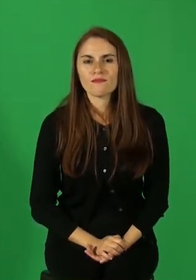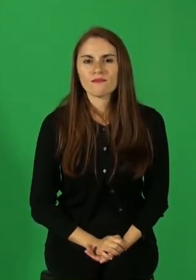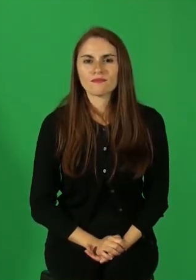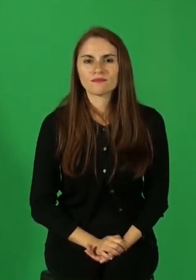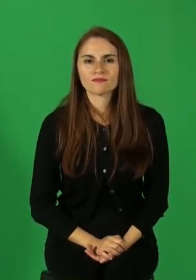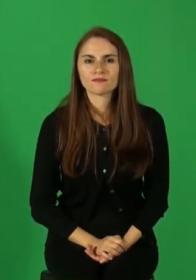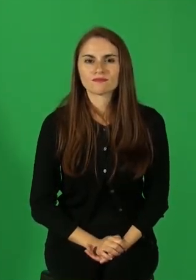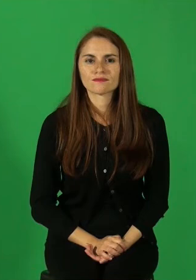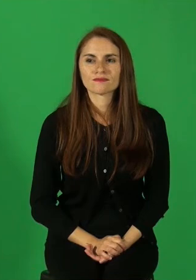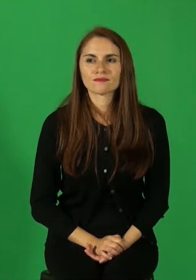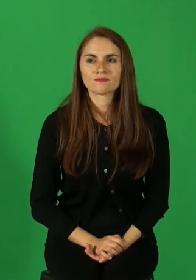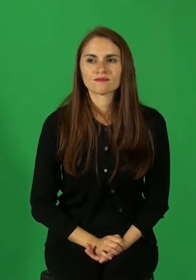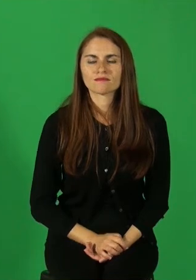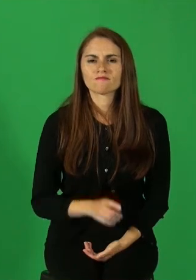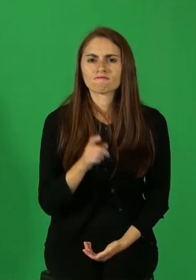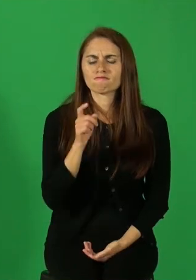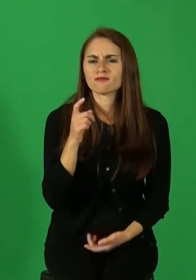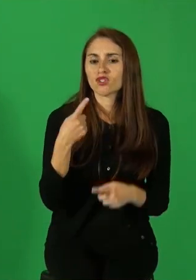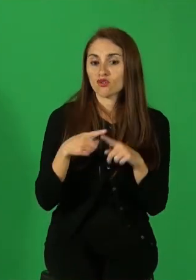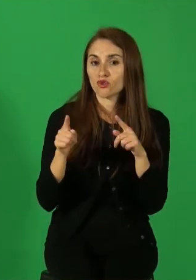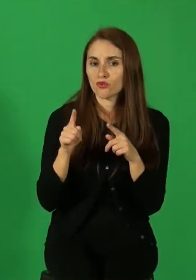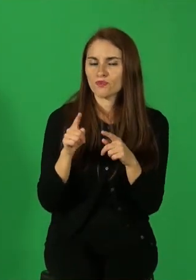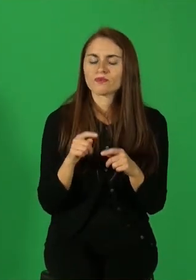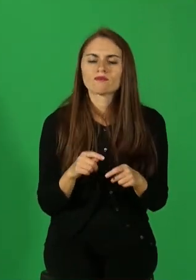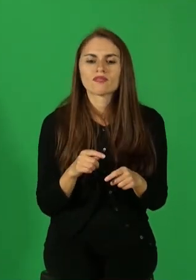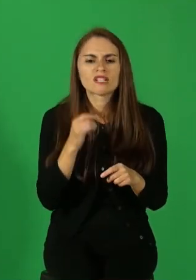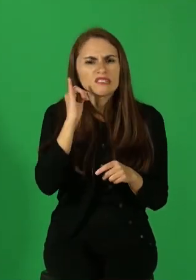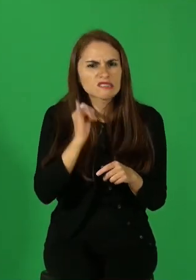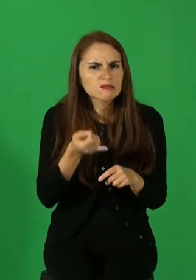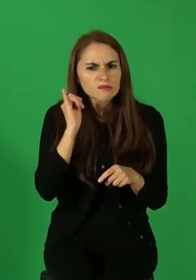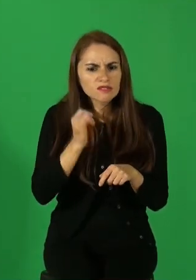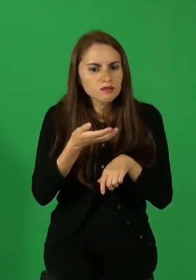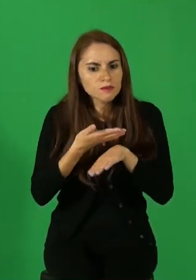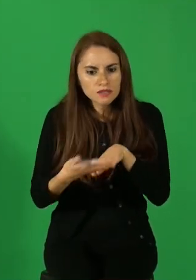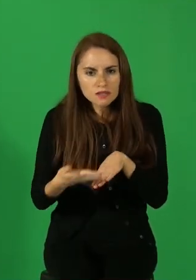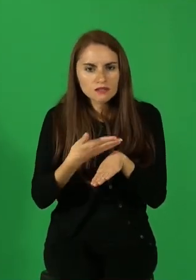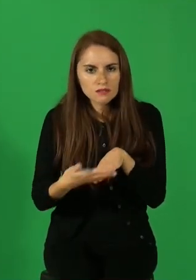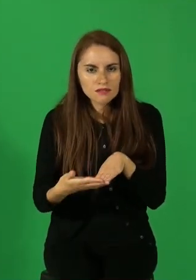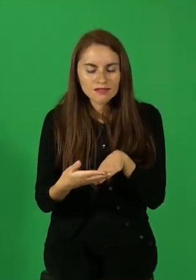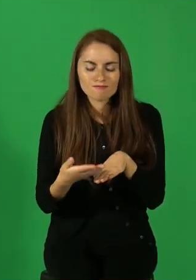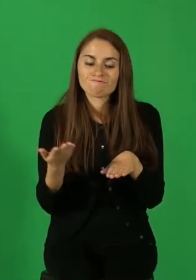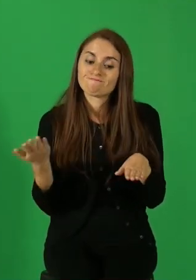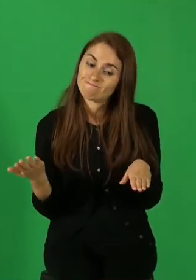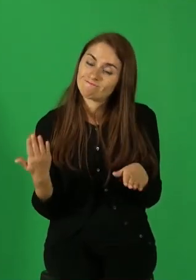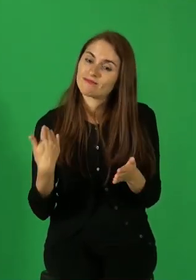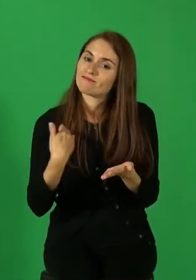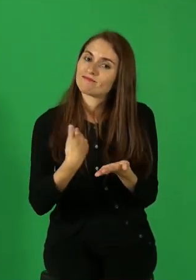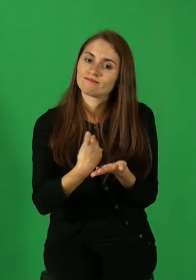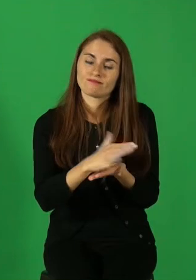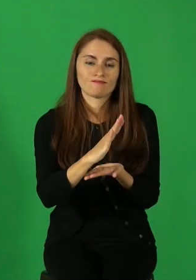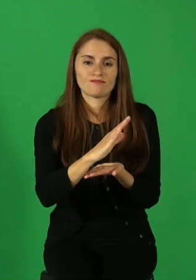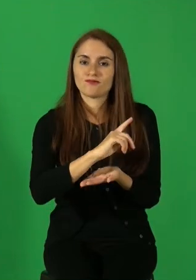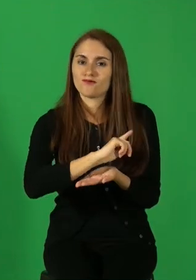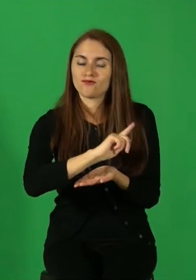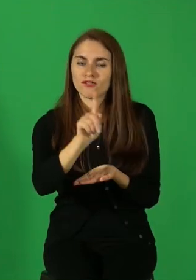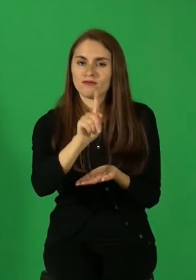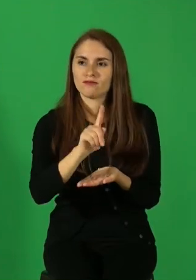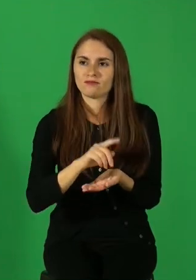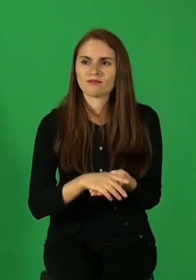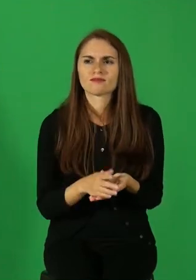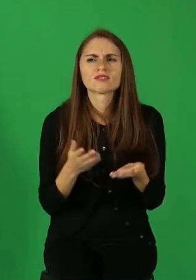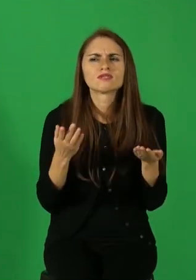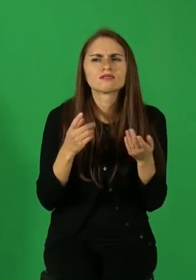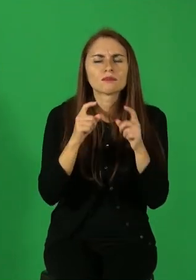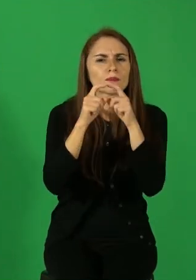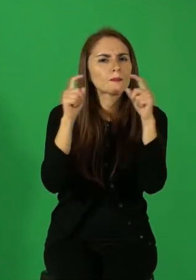Siempre llegaba atrasado, por lo tanto, lo despidieron. ¿Qué pasa acá, no es cierto?